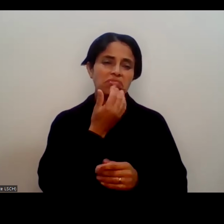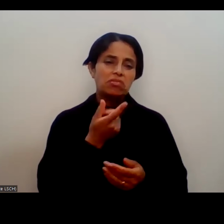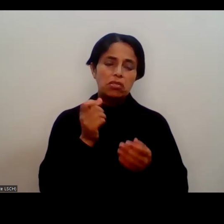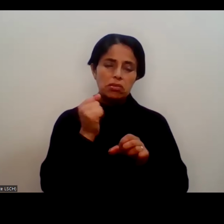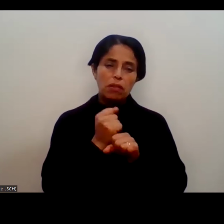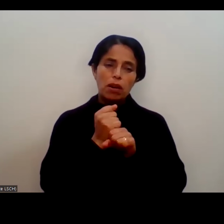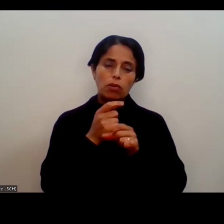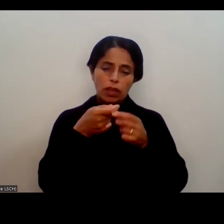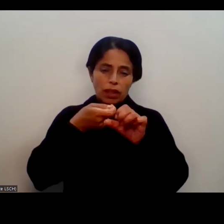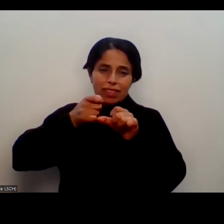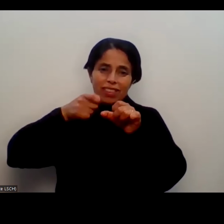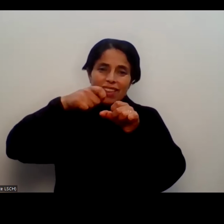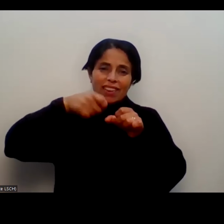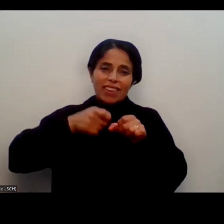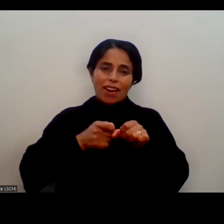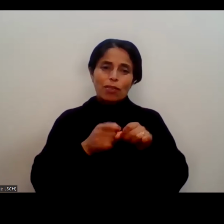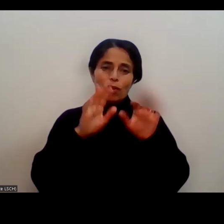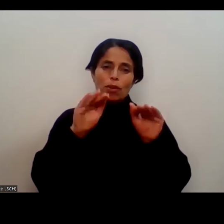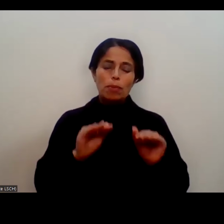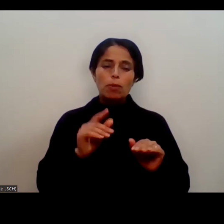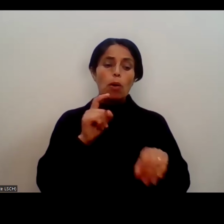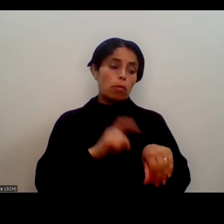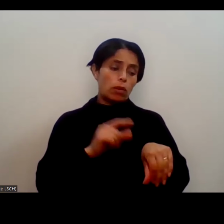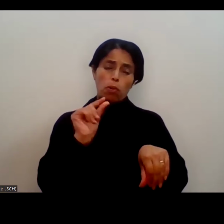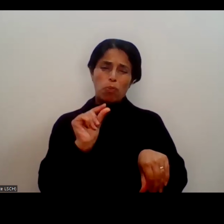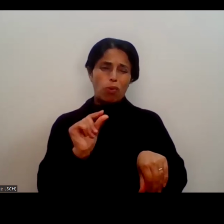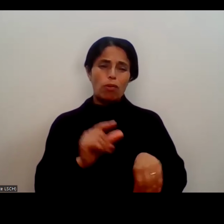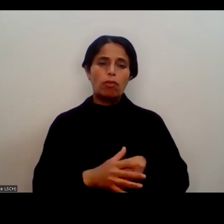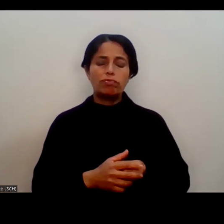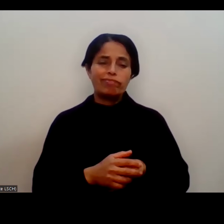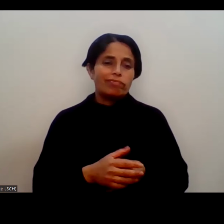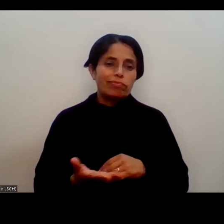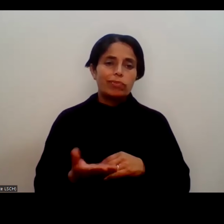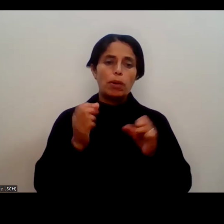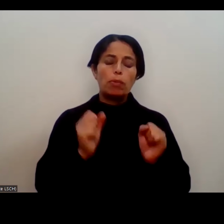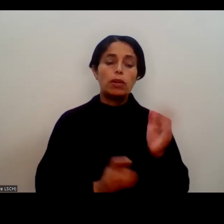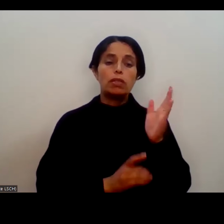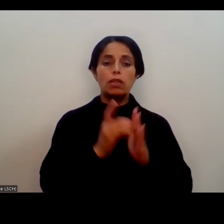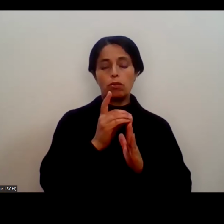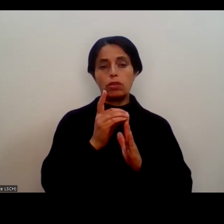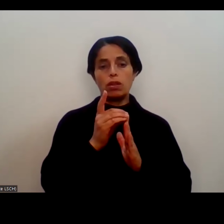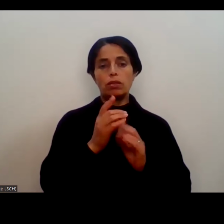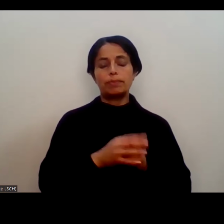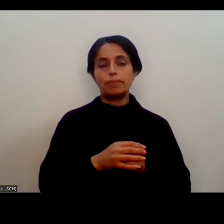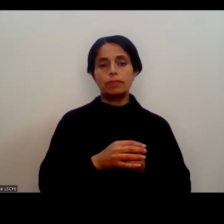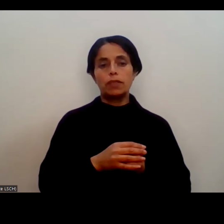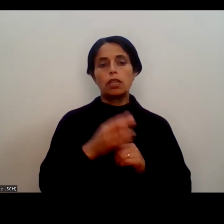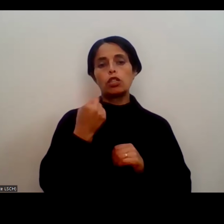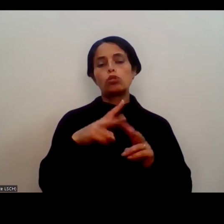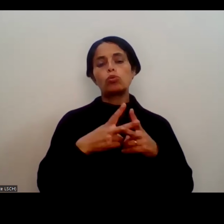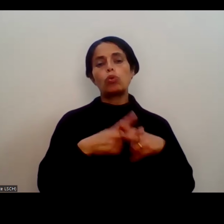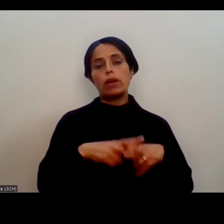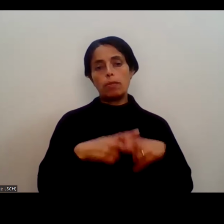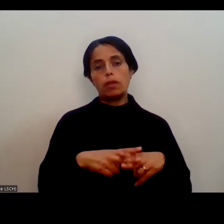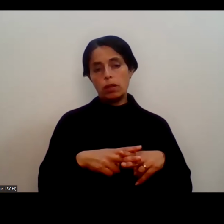tallados. También volvemos a lo mismo, menos tiempo para desarrollar manufacturas de ese